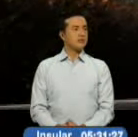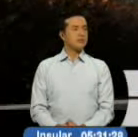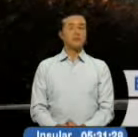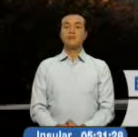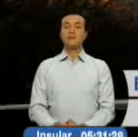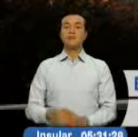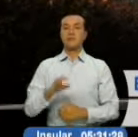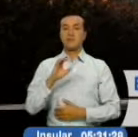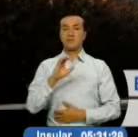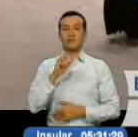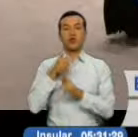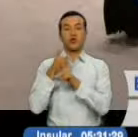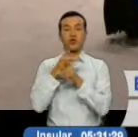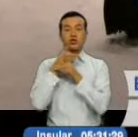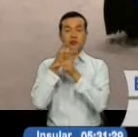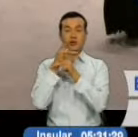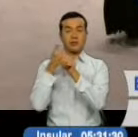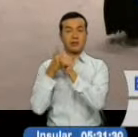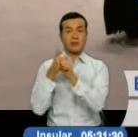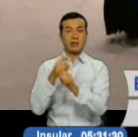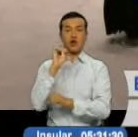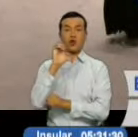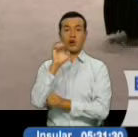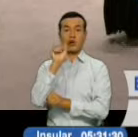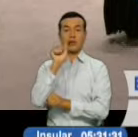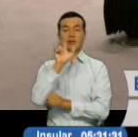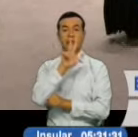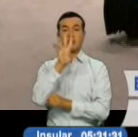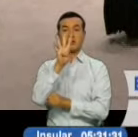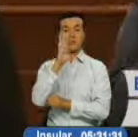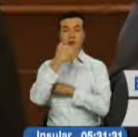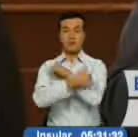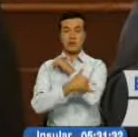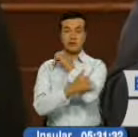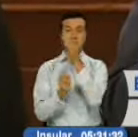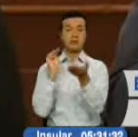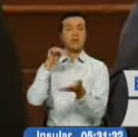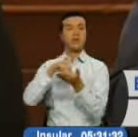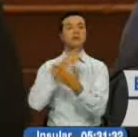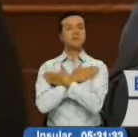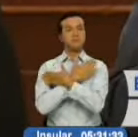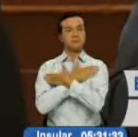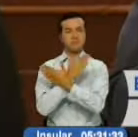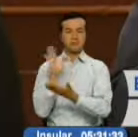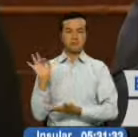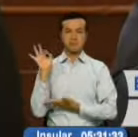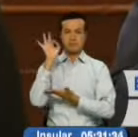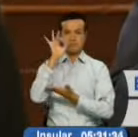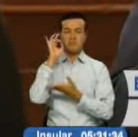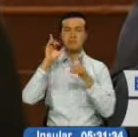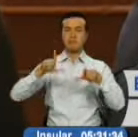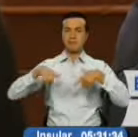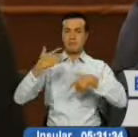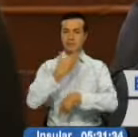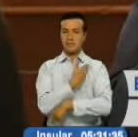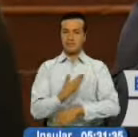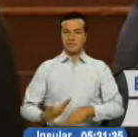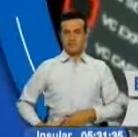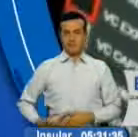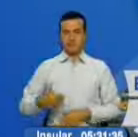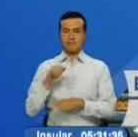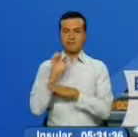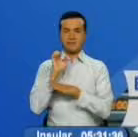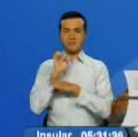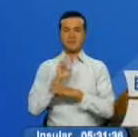El Consejo Permanente de la OEA, a nombre de sus 34 países miembros, felicitó la elección de Lenín Moreno como presidente de